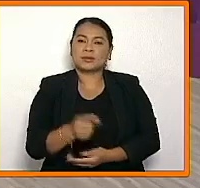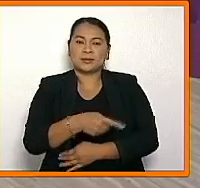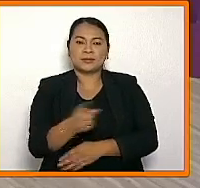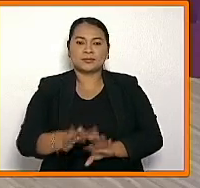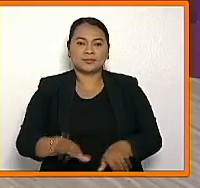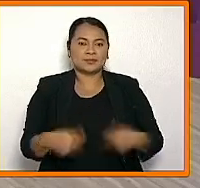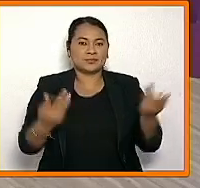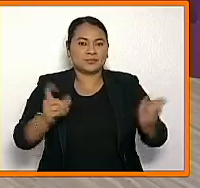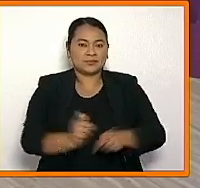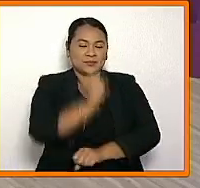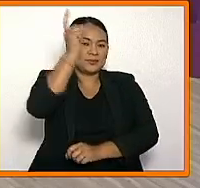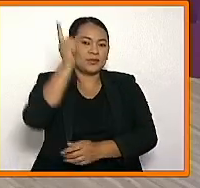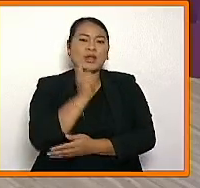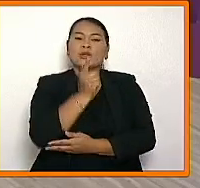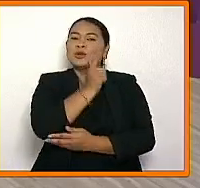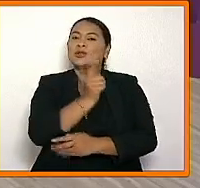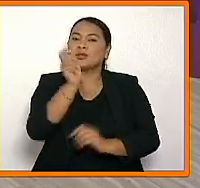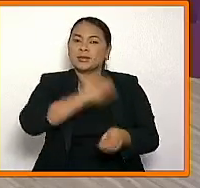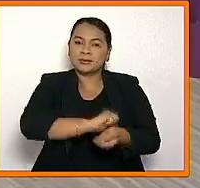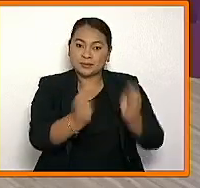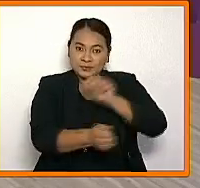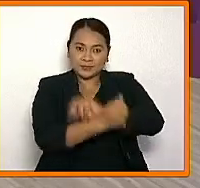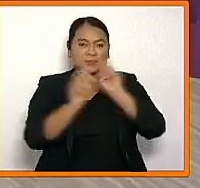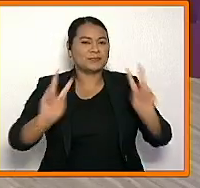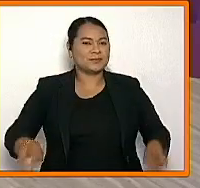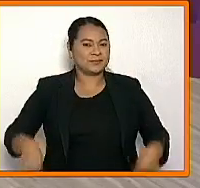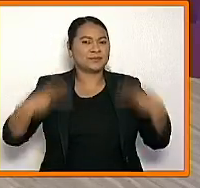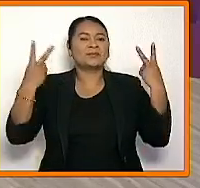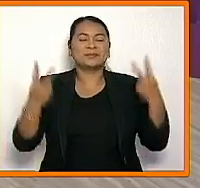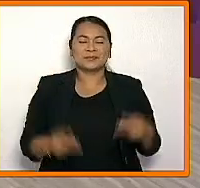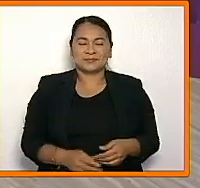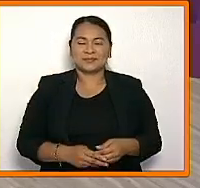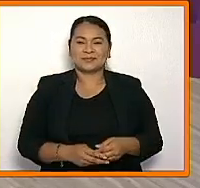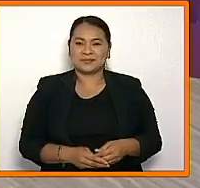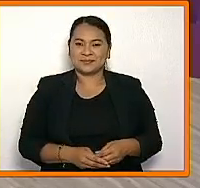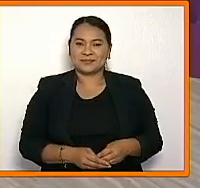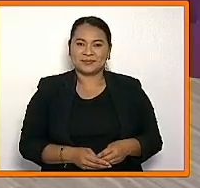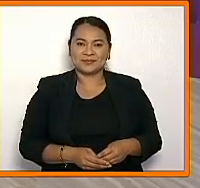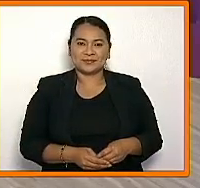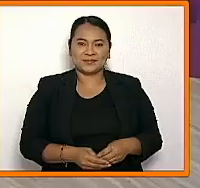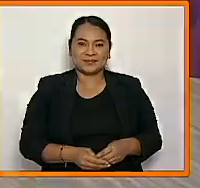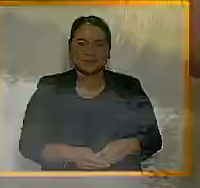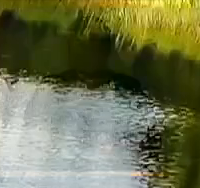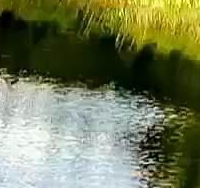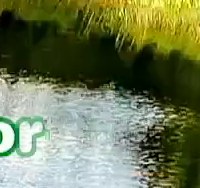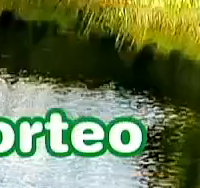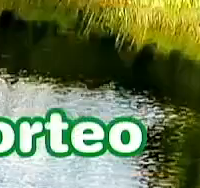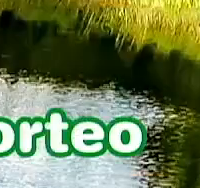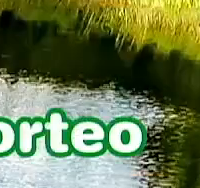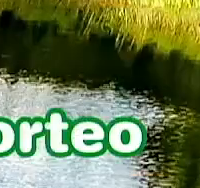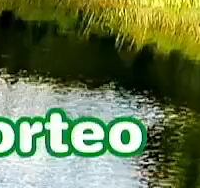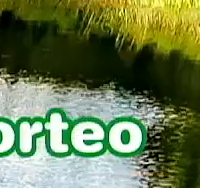vos, cómo te la vas a ganar? ¡Loto te cambia la vida! ¡Ay, qué bonito!